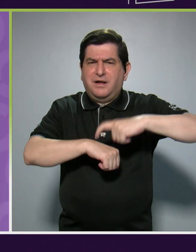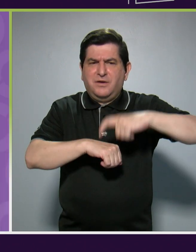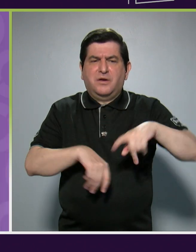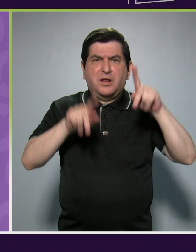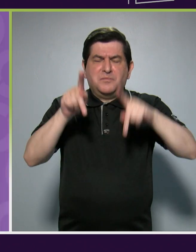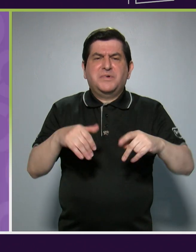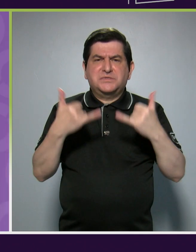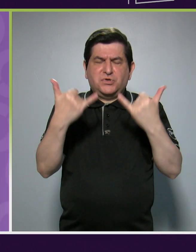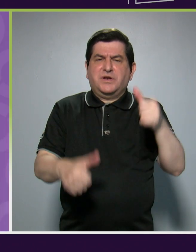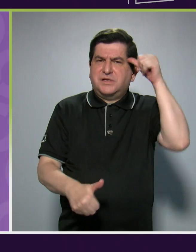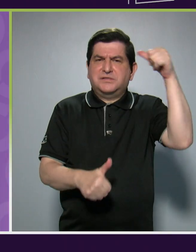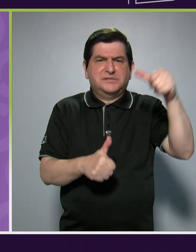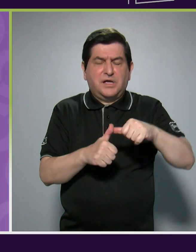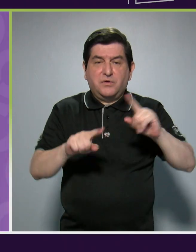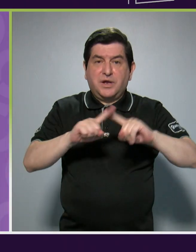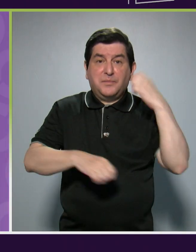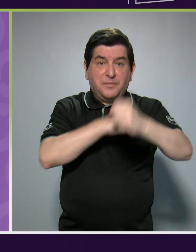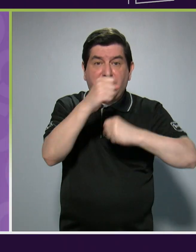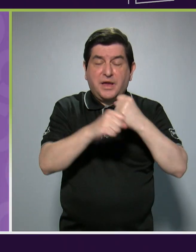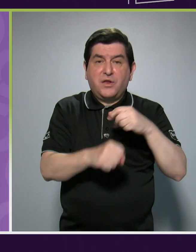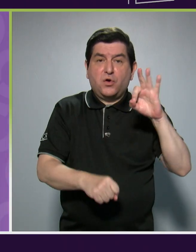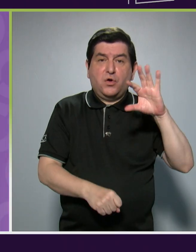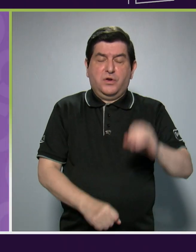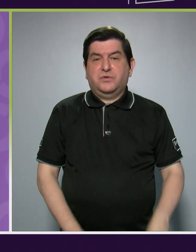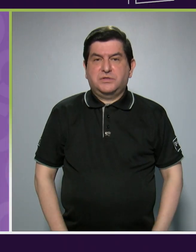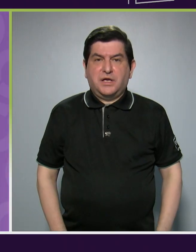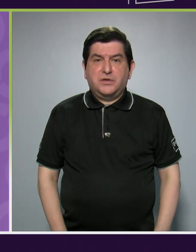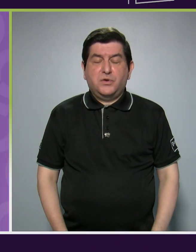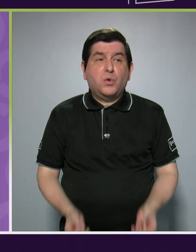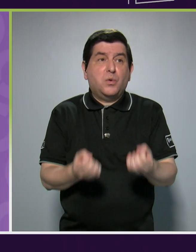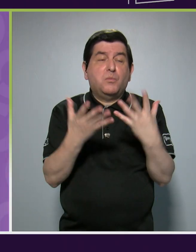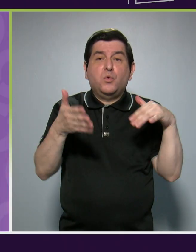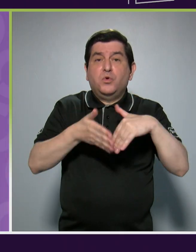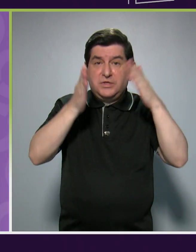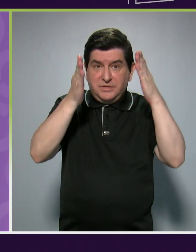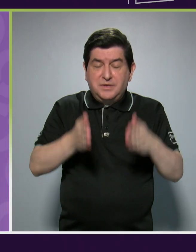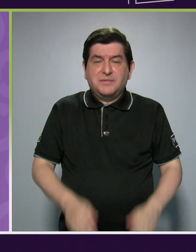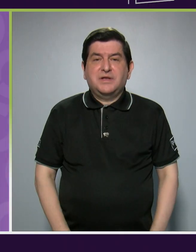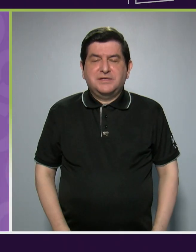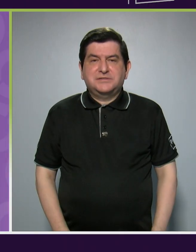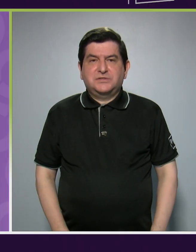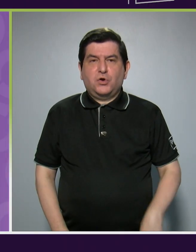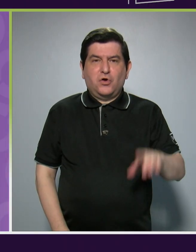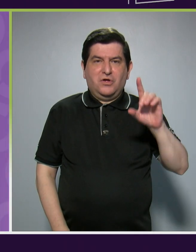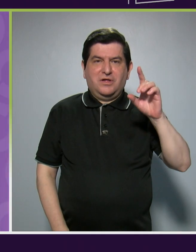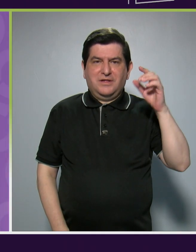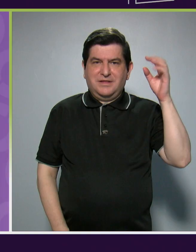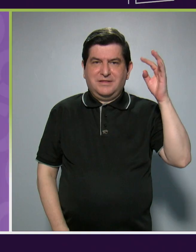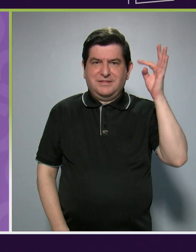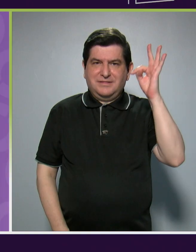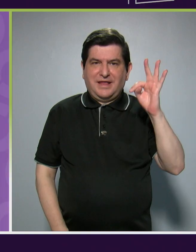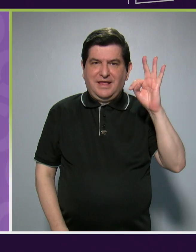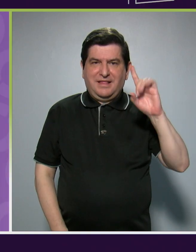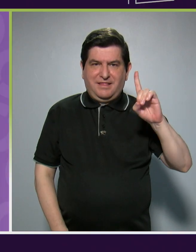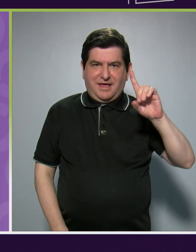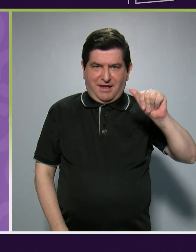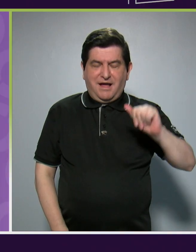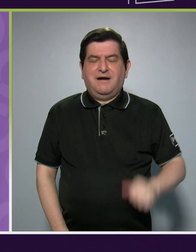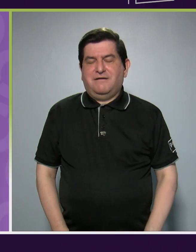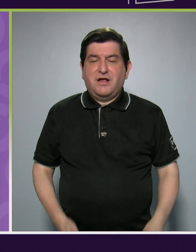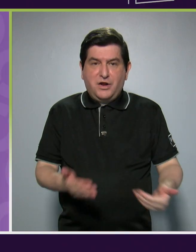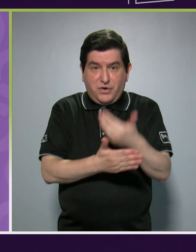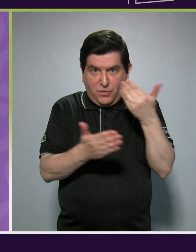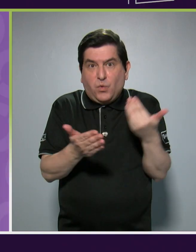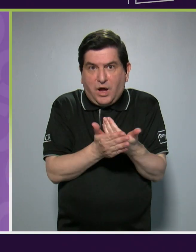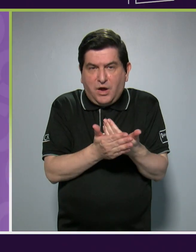no lo recuerda, pero en los 90 tuvimos el boom de los estudiantes con déficit atencional, que era como la novedad, y fue cuando,